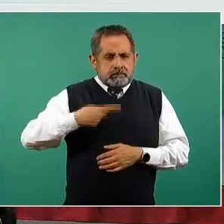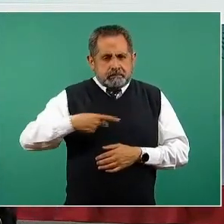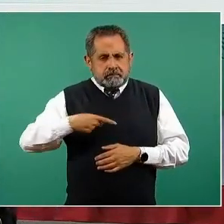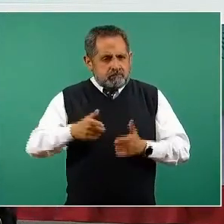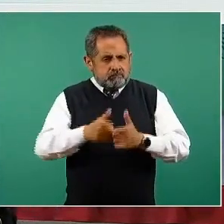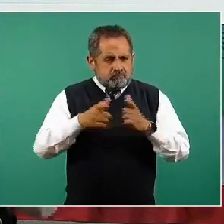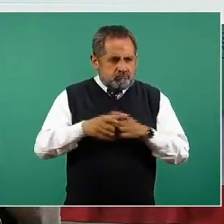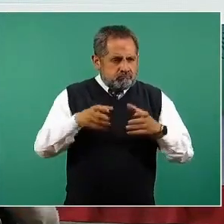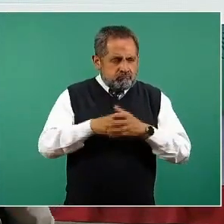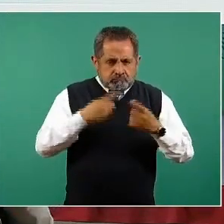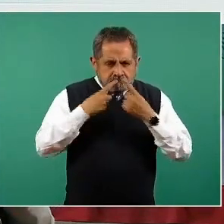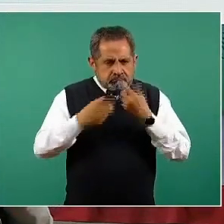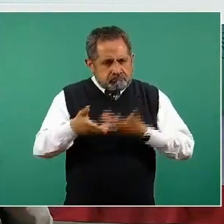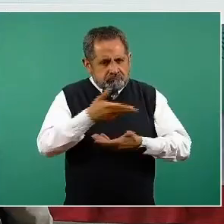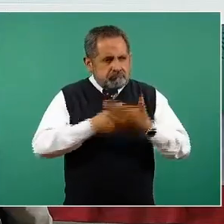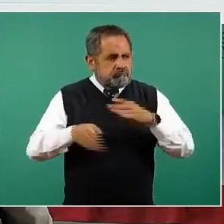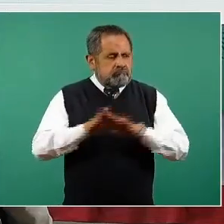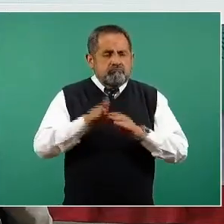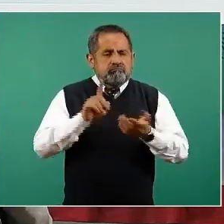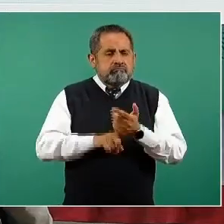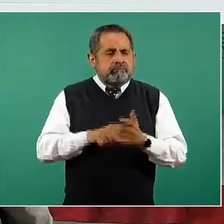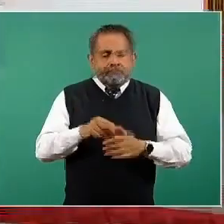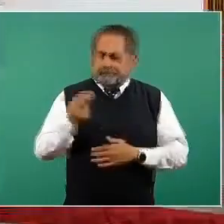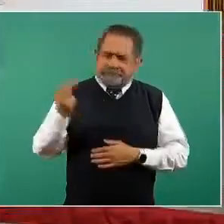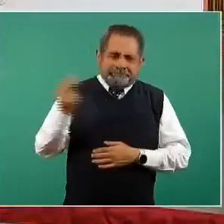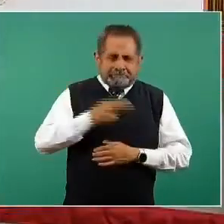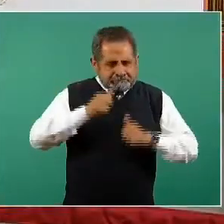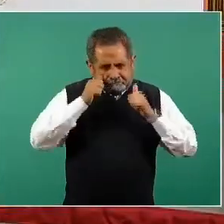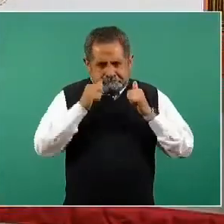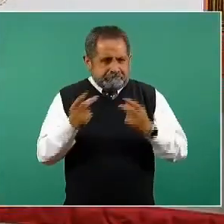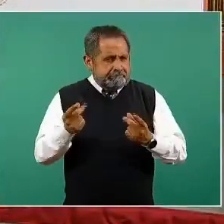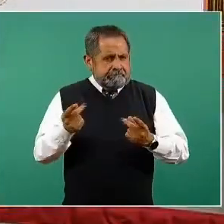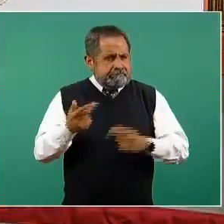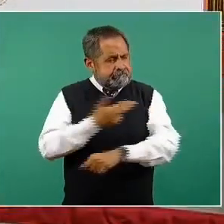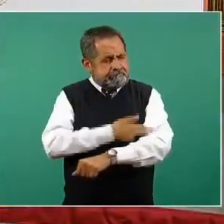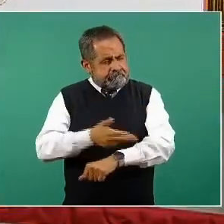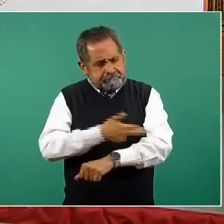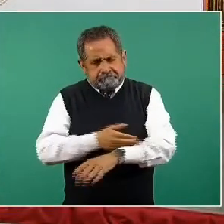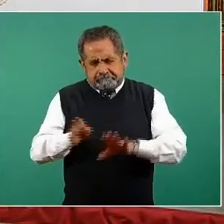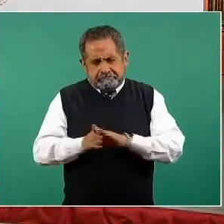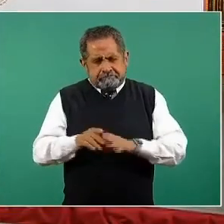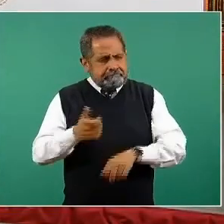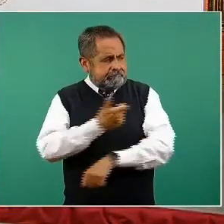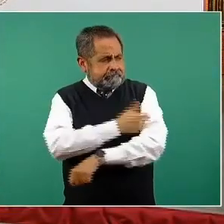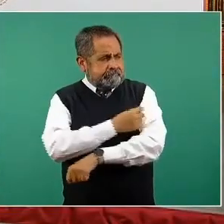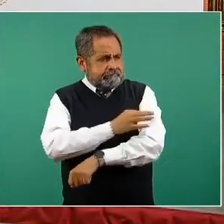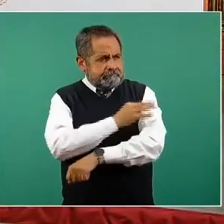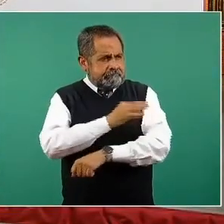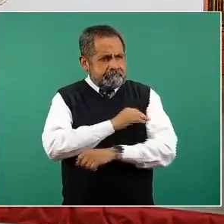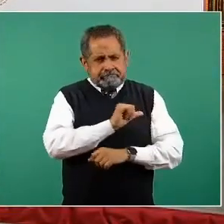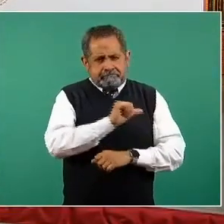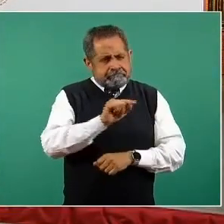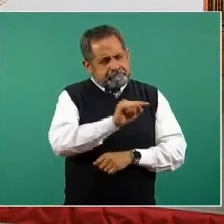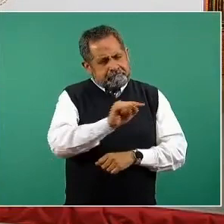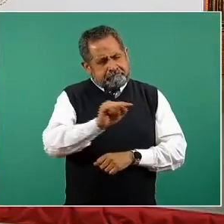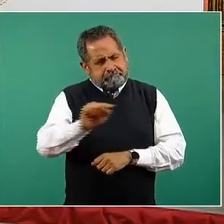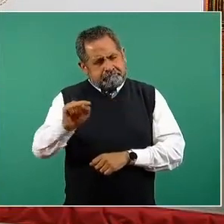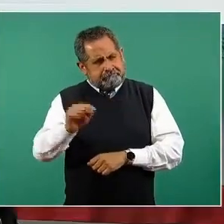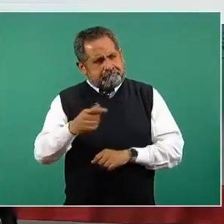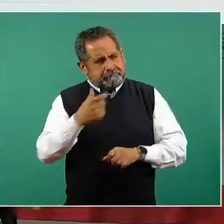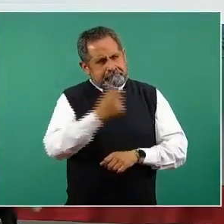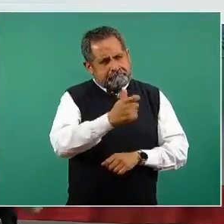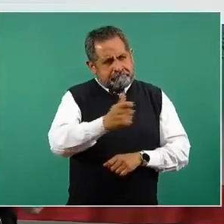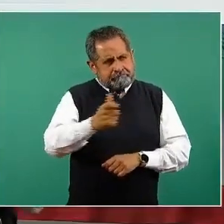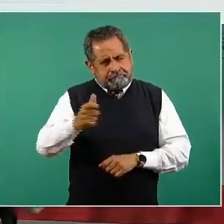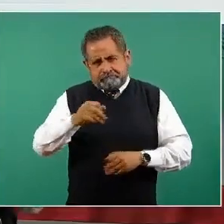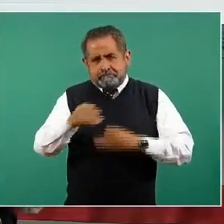han estudiado, y por eso la necesidad de lo más pronto posible tener cubierta y protegida a esta